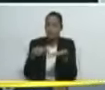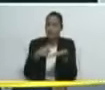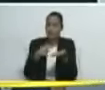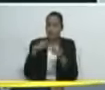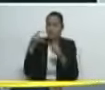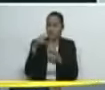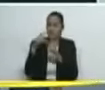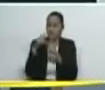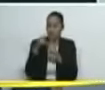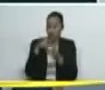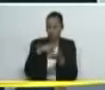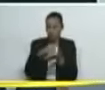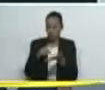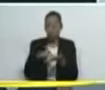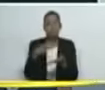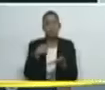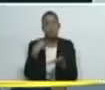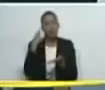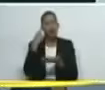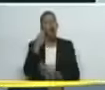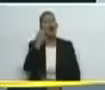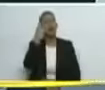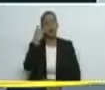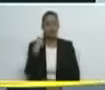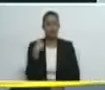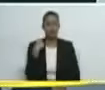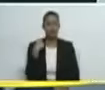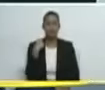y estuve ayer